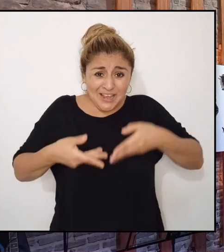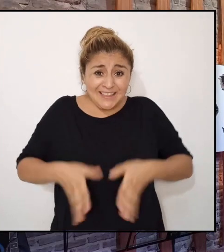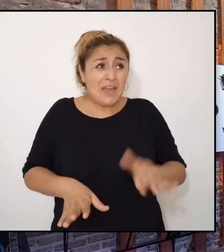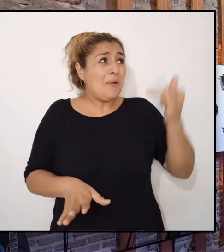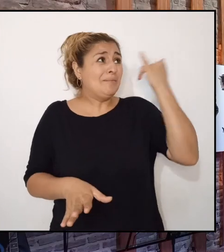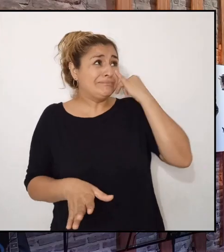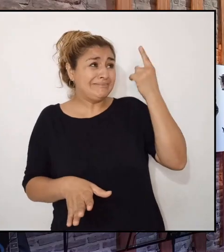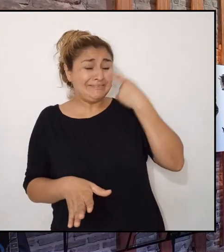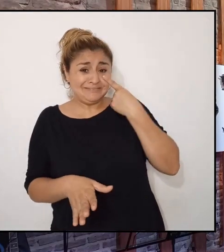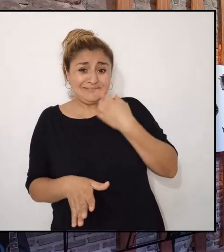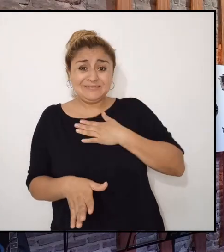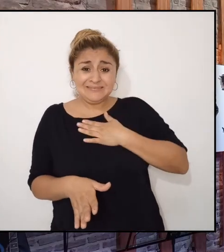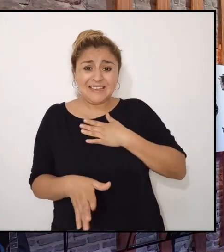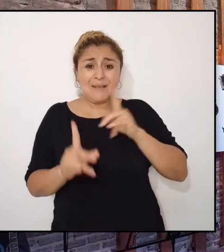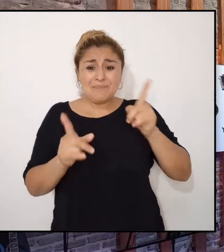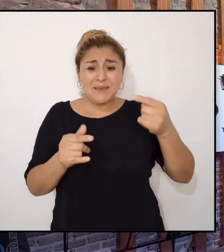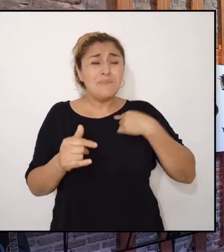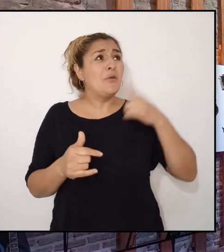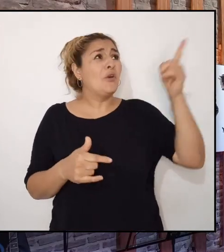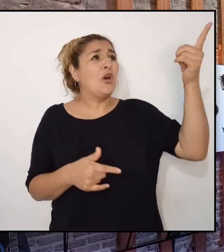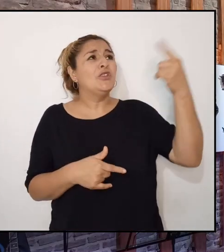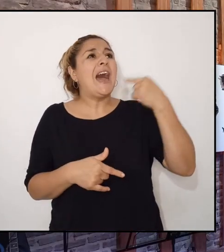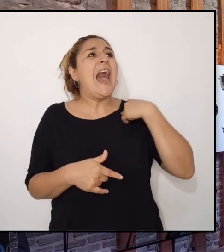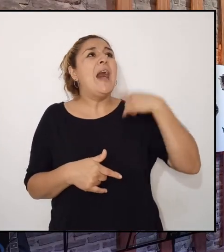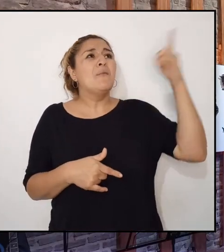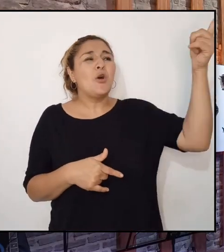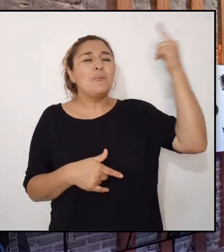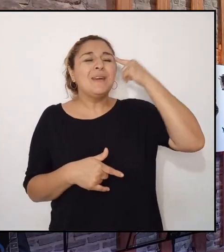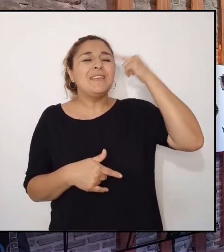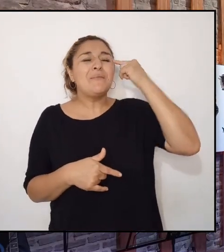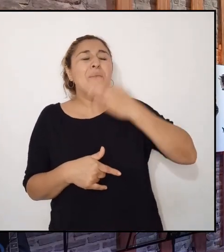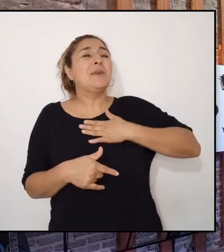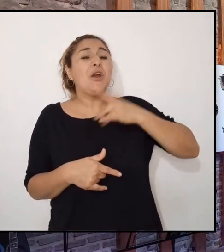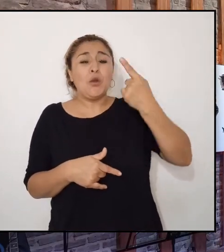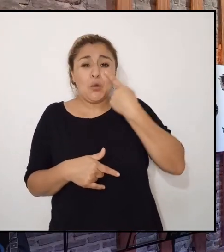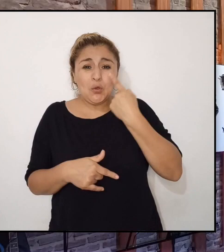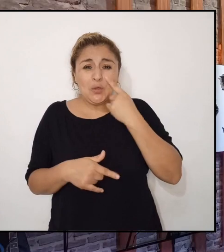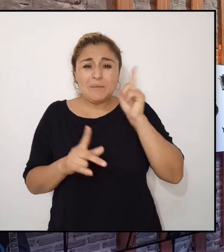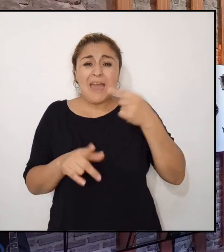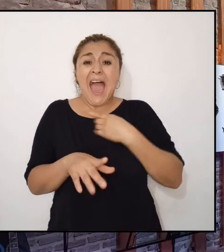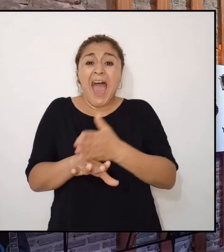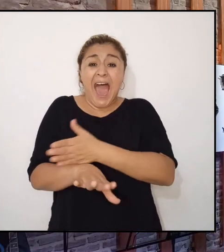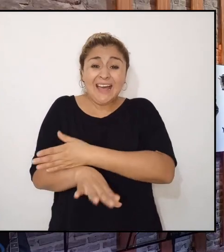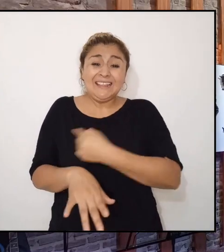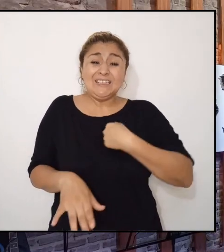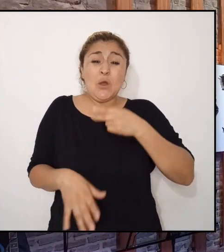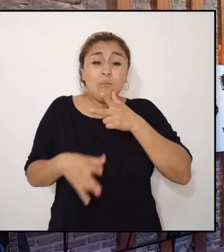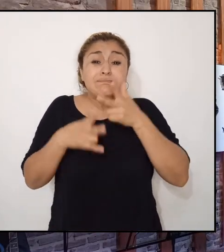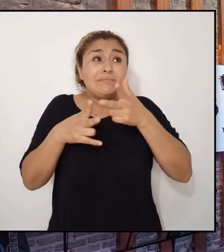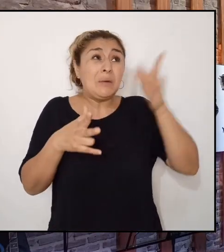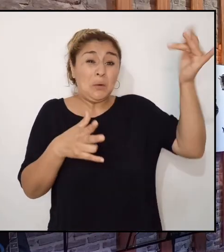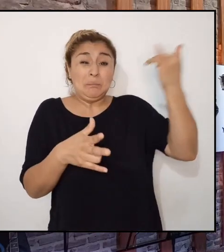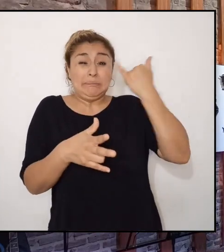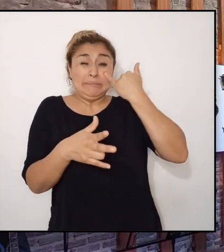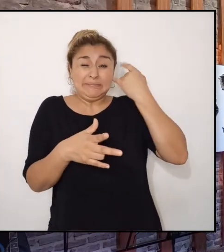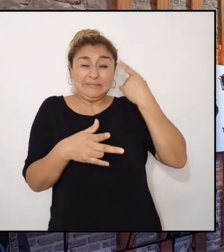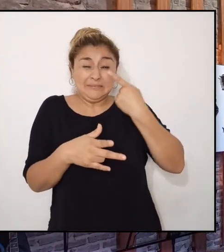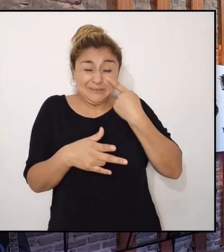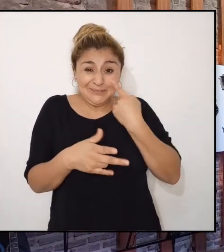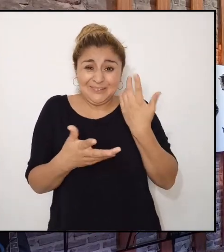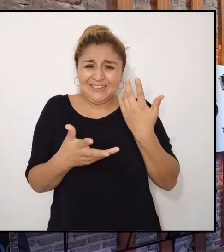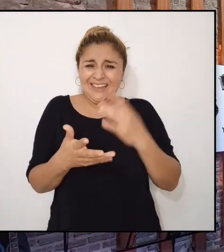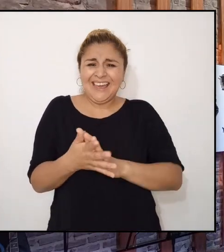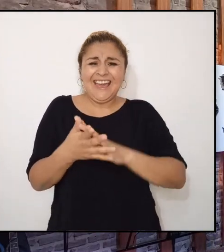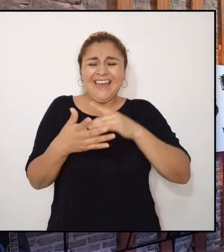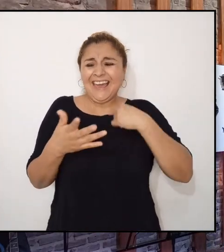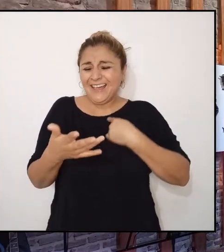y antes de que llegue a mi boca, tú ya sabes. Desde lejos ves mis pensamientos y empieza a hablar de